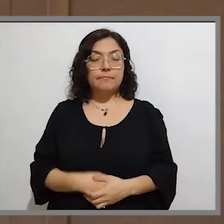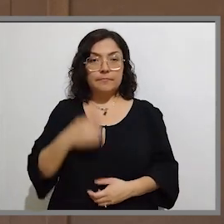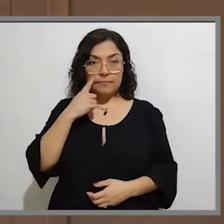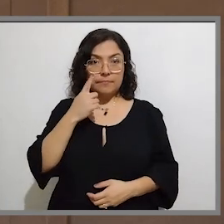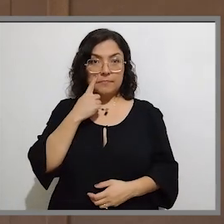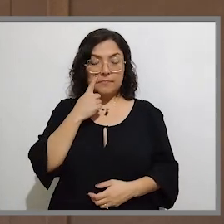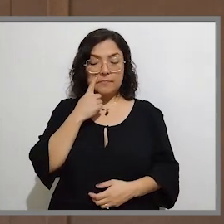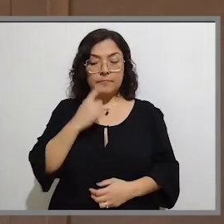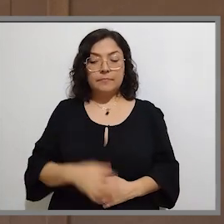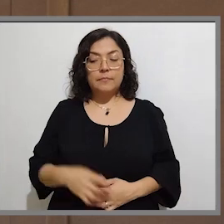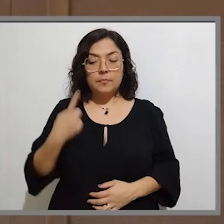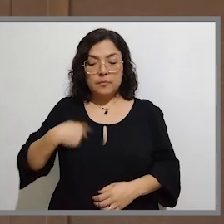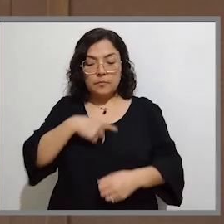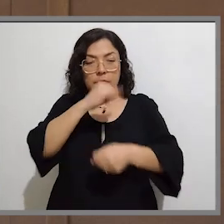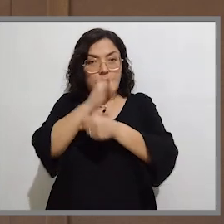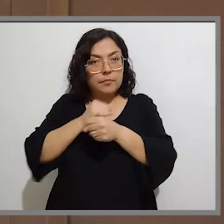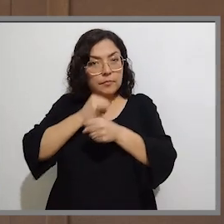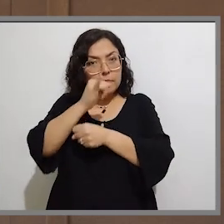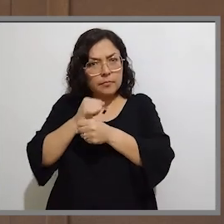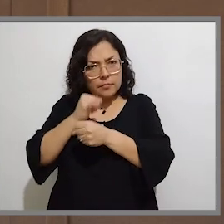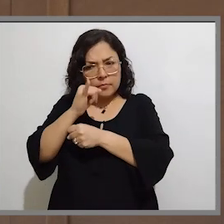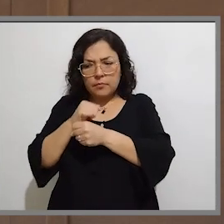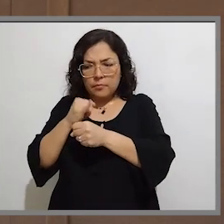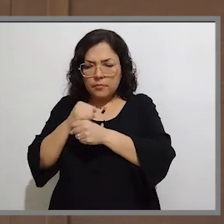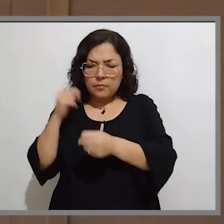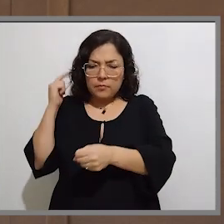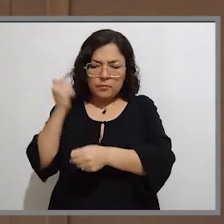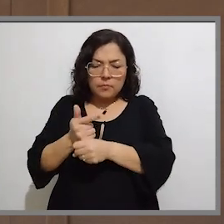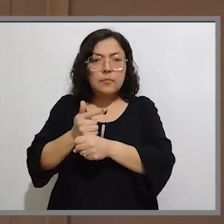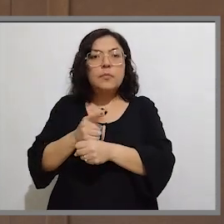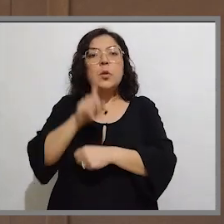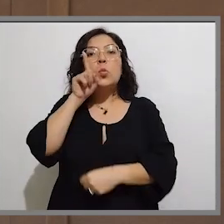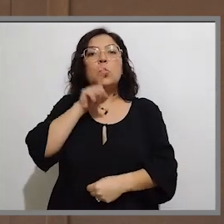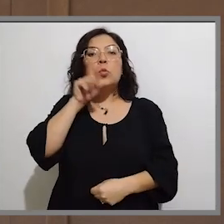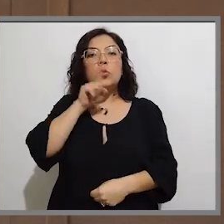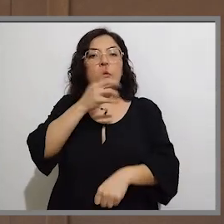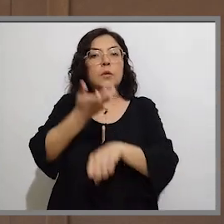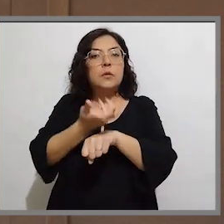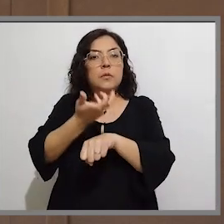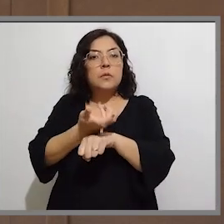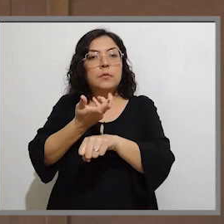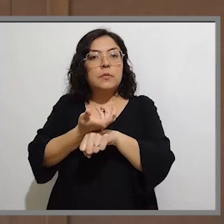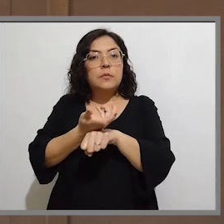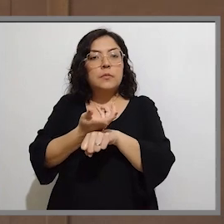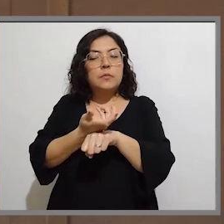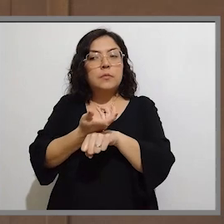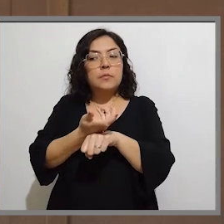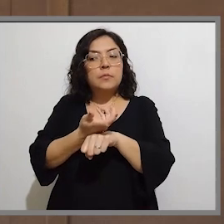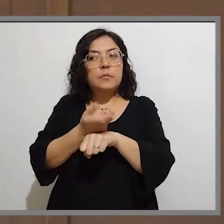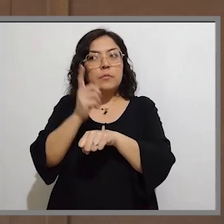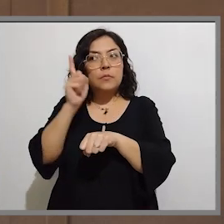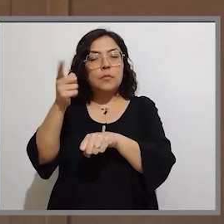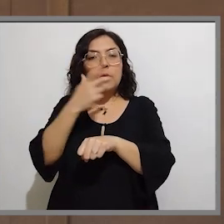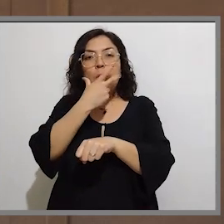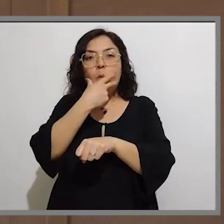partes documentales de observación electoral se realiza por una mujer norteamericana, esposa de un diplomático